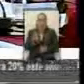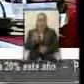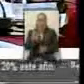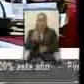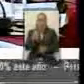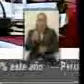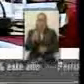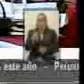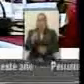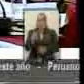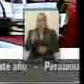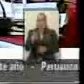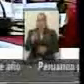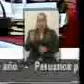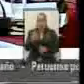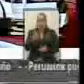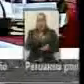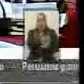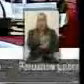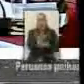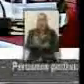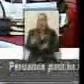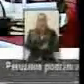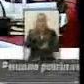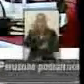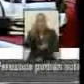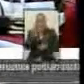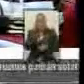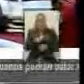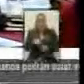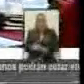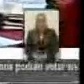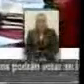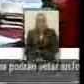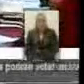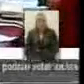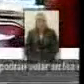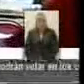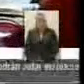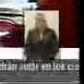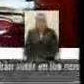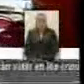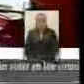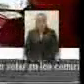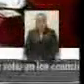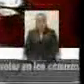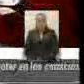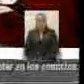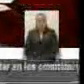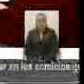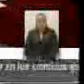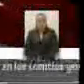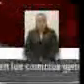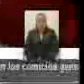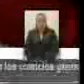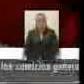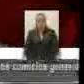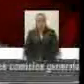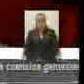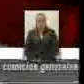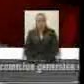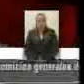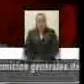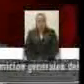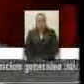para repartirlos. ¿O es que no sabe eso el Estado, o no lo sabemos nosotros? Si yo lo sé, lo deben saber el